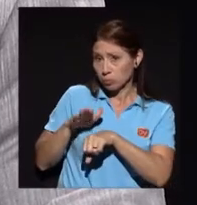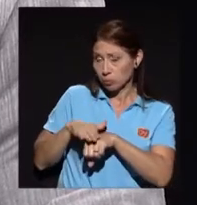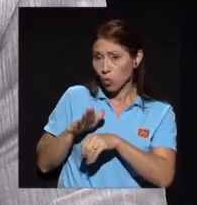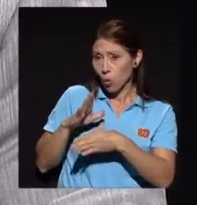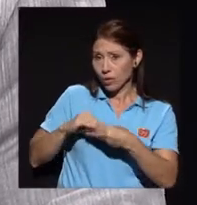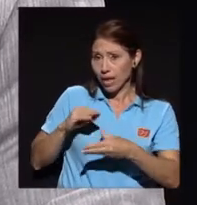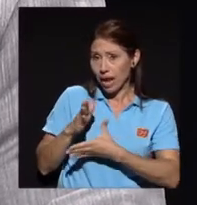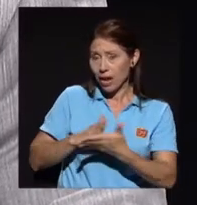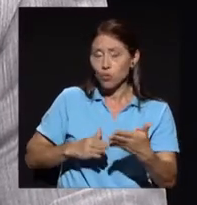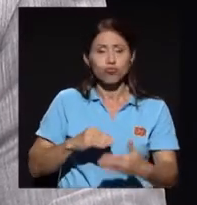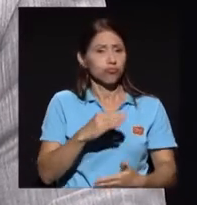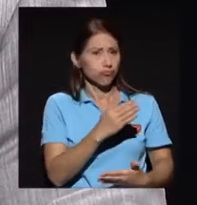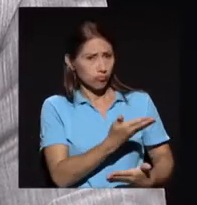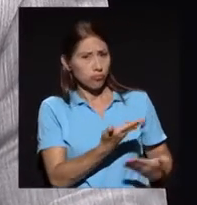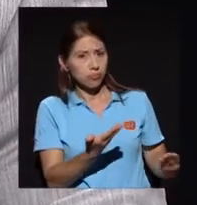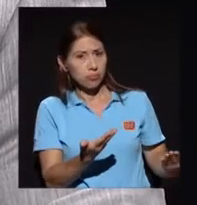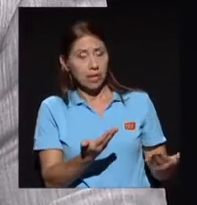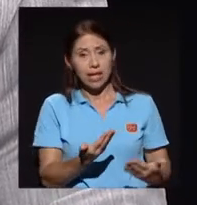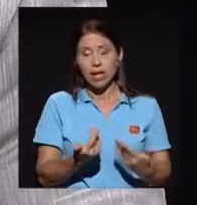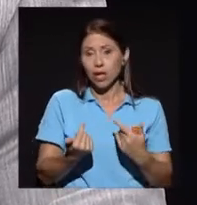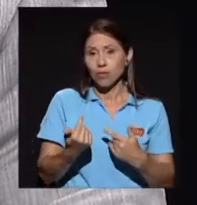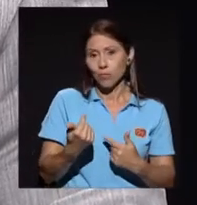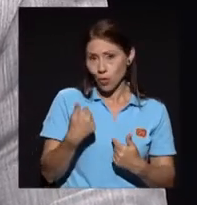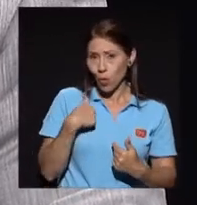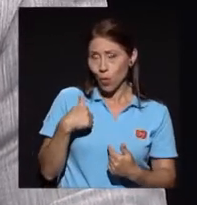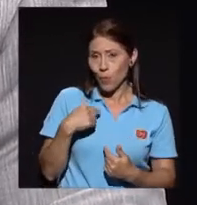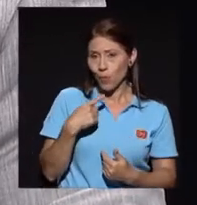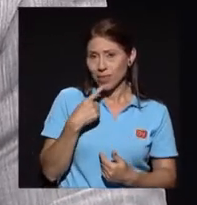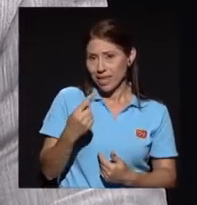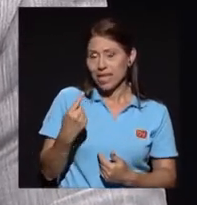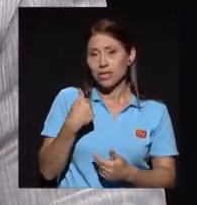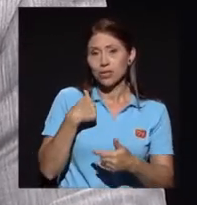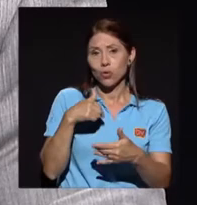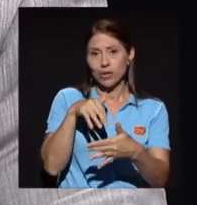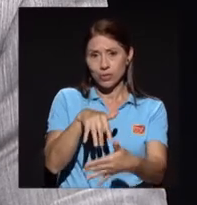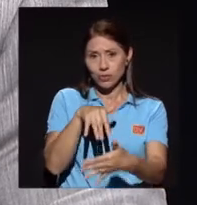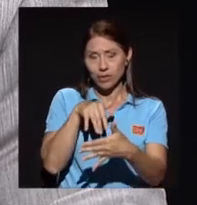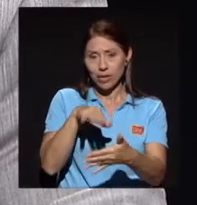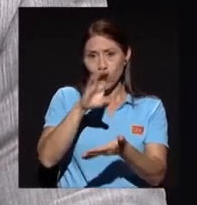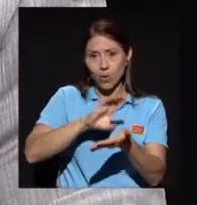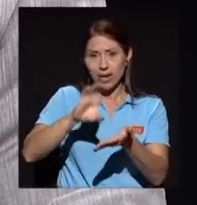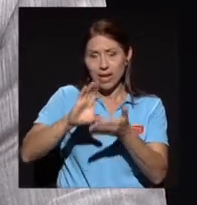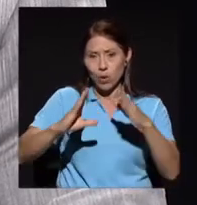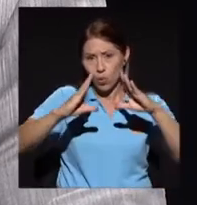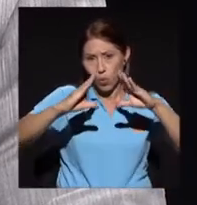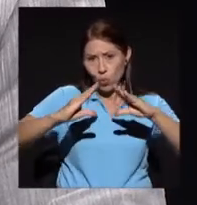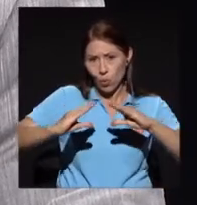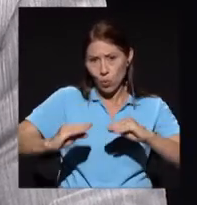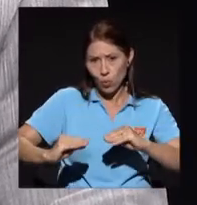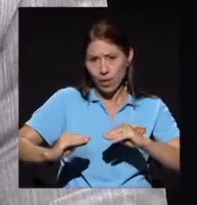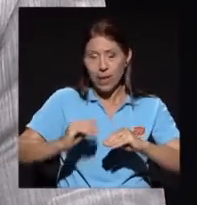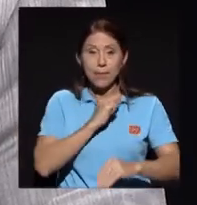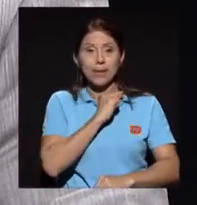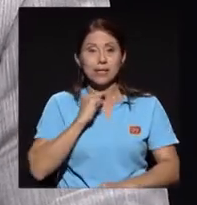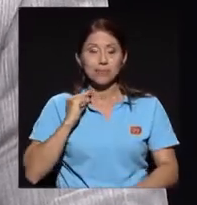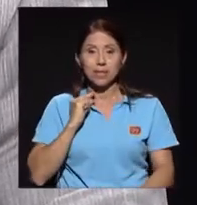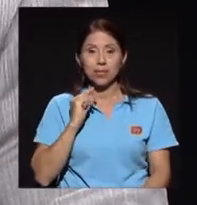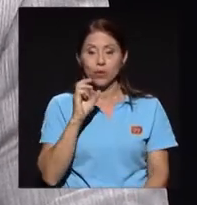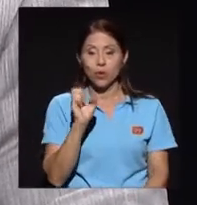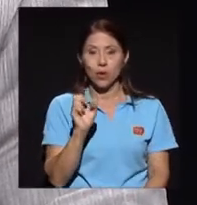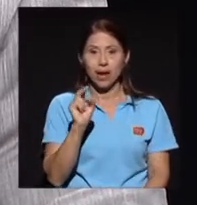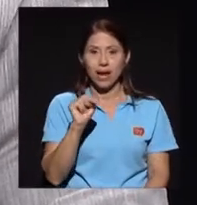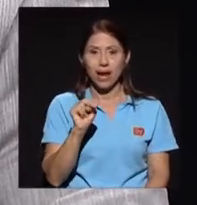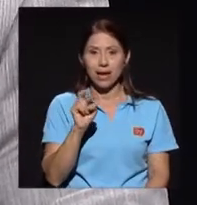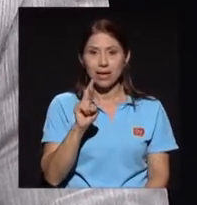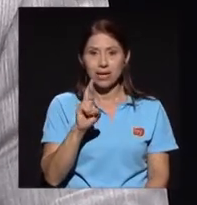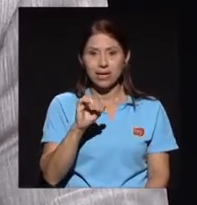Estando estudiando en las universidades, bueno, como dije, del colegio nocturno, secundaria, del presbítero Enrique Menzel, porque ya